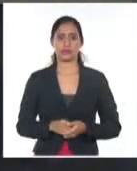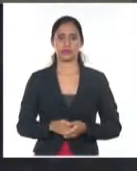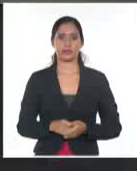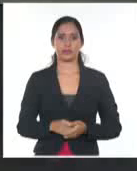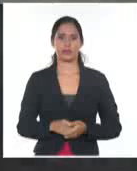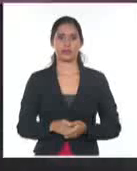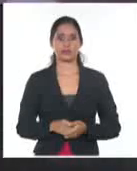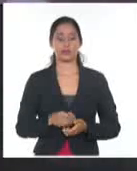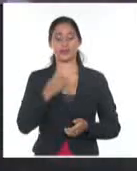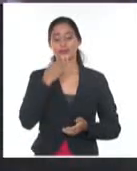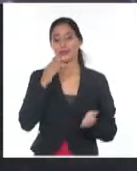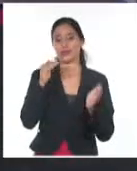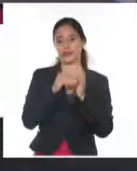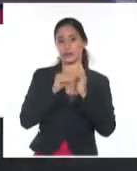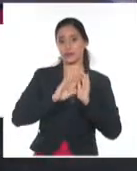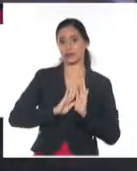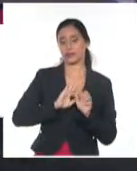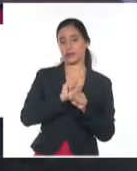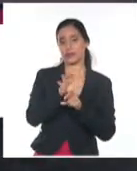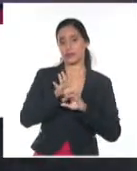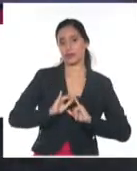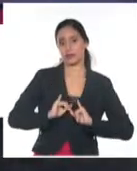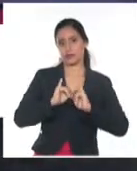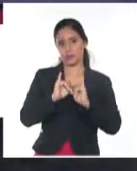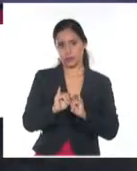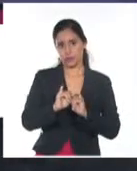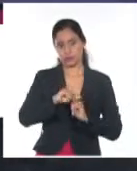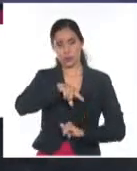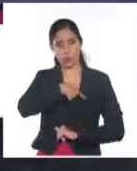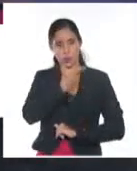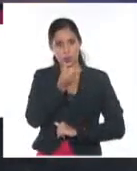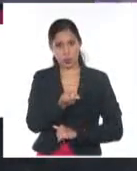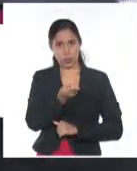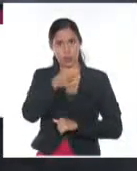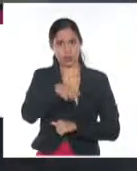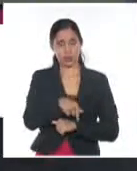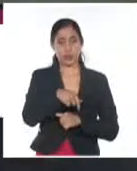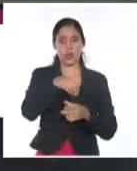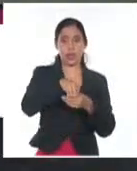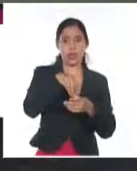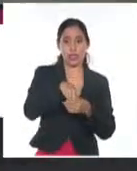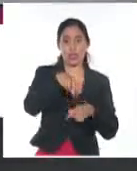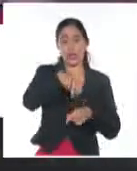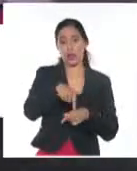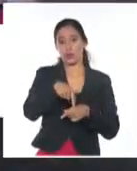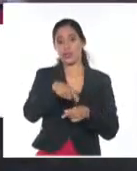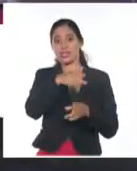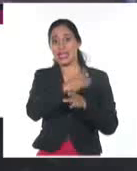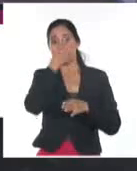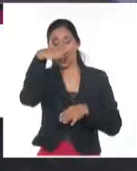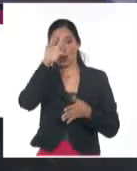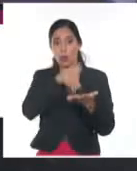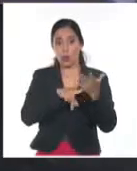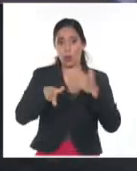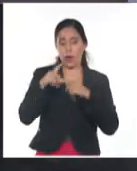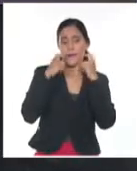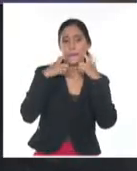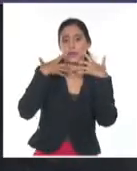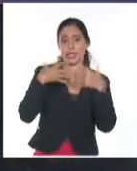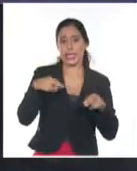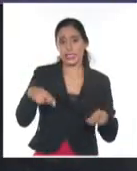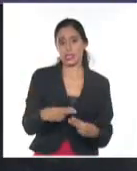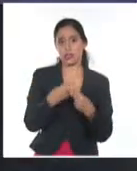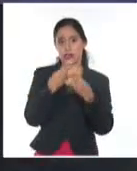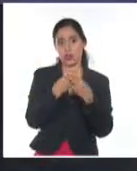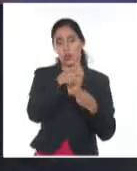Muy buenas tardes. La delegación del Estado brasileño de Bahía recibió la llave de la ciudad de Santiago de Cuba en el contexto de la edición